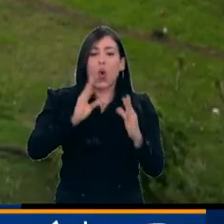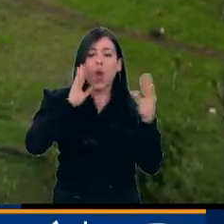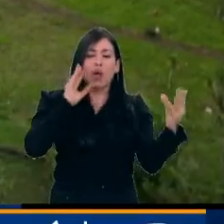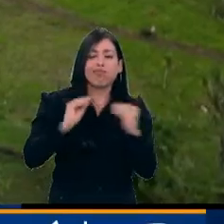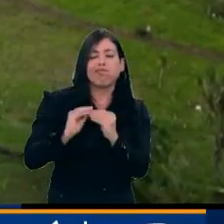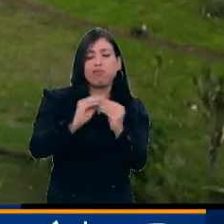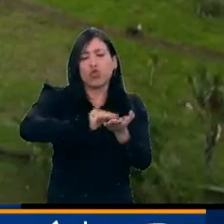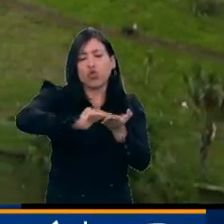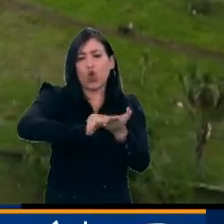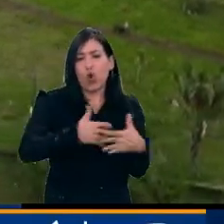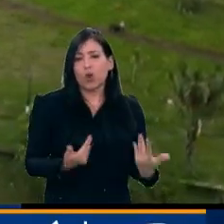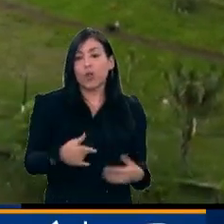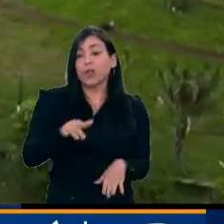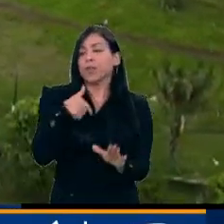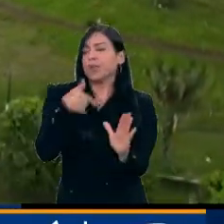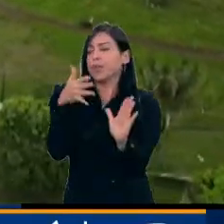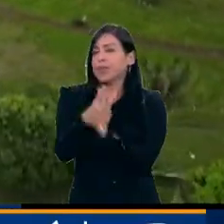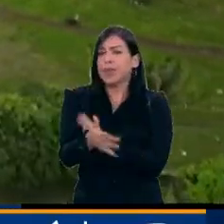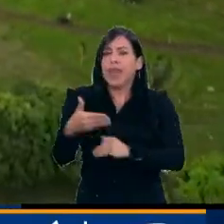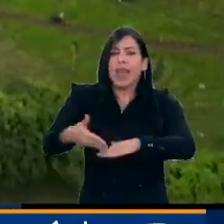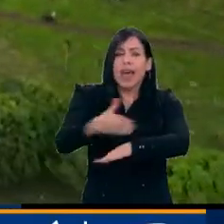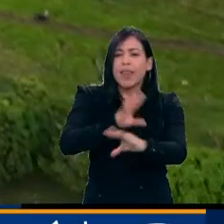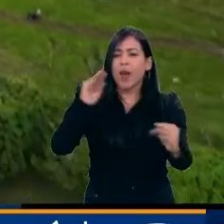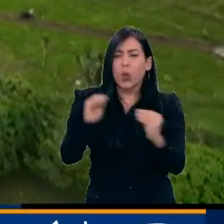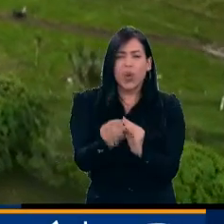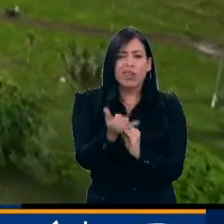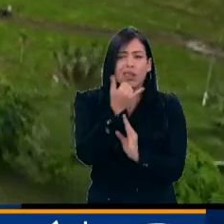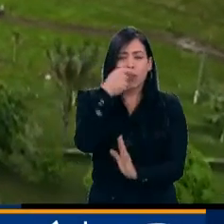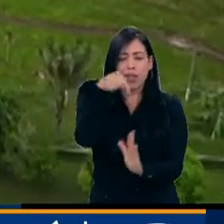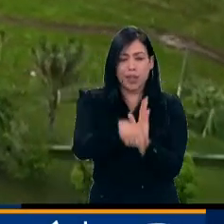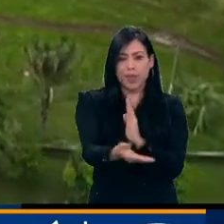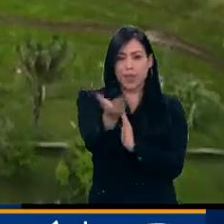campesinos. Pues aquí les contamos qué fue lo que pasó.